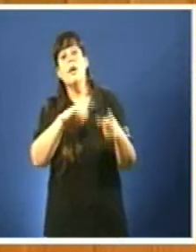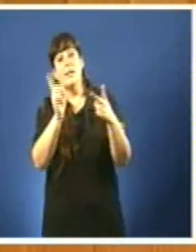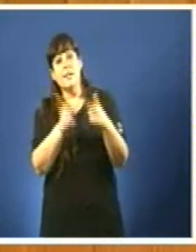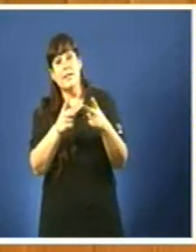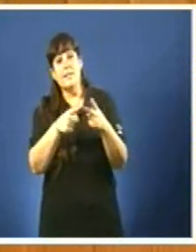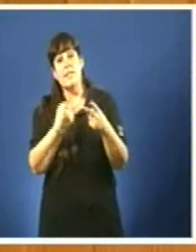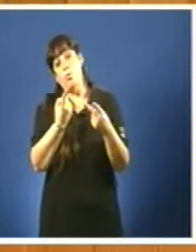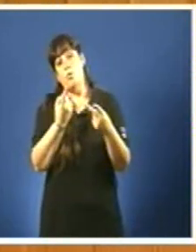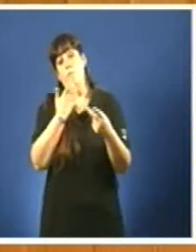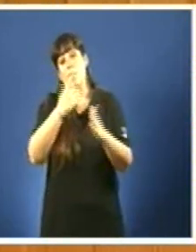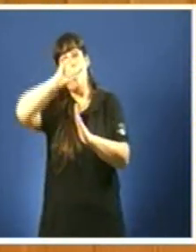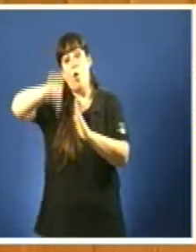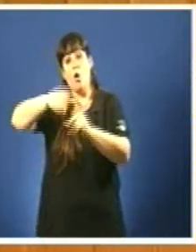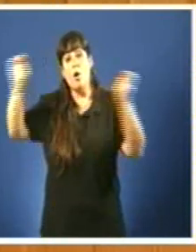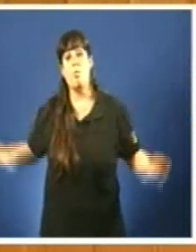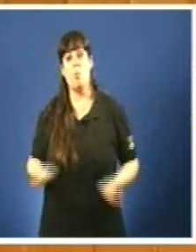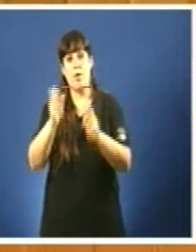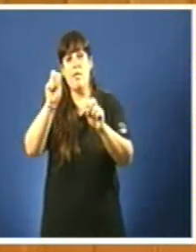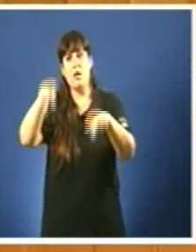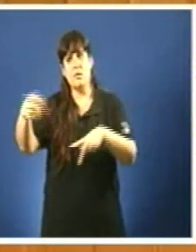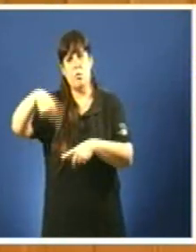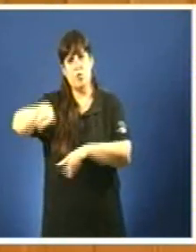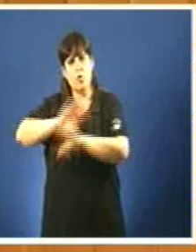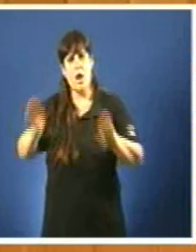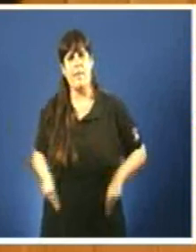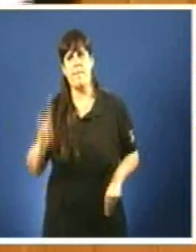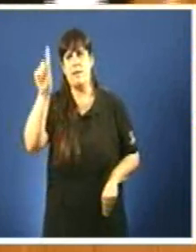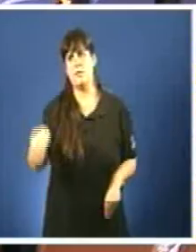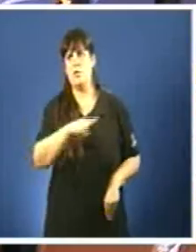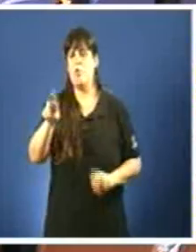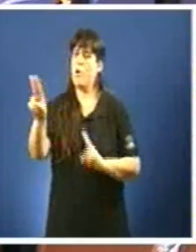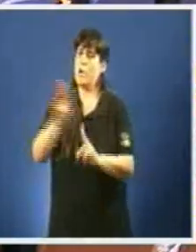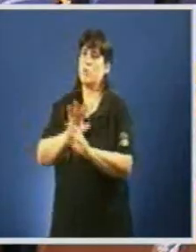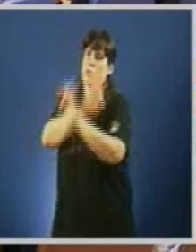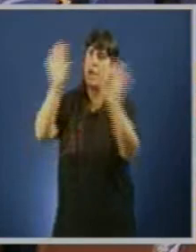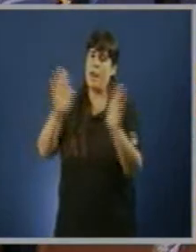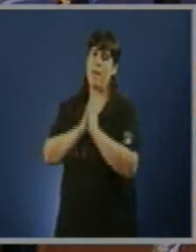sin publicidade. Por favor, sexa claro e concreto na súa resposta. Moitas gracias. Muchas gracias.